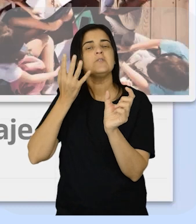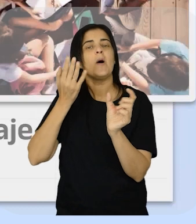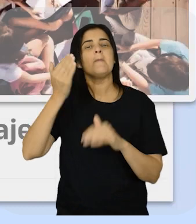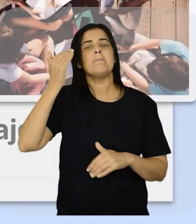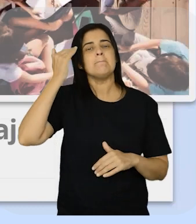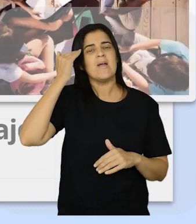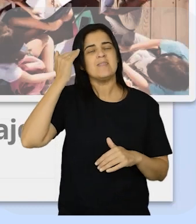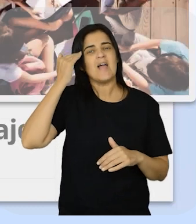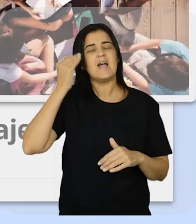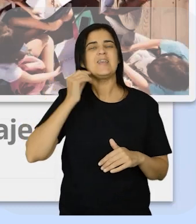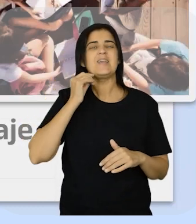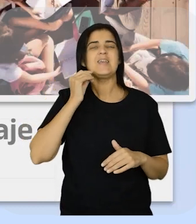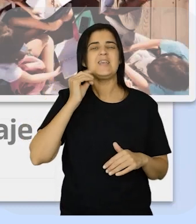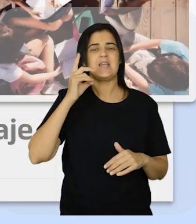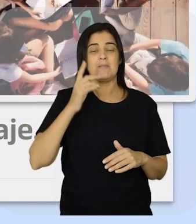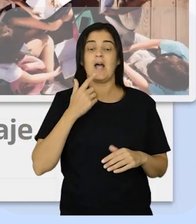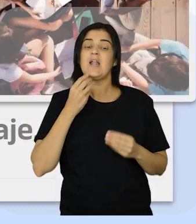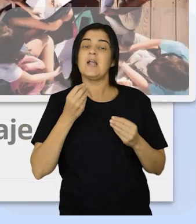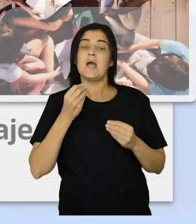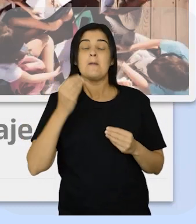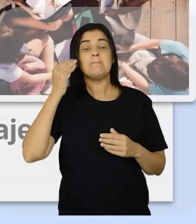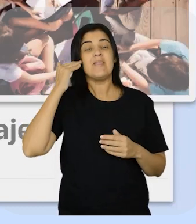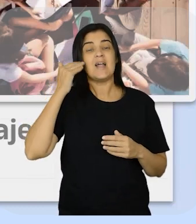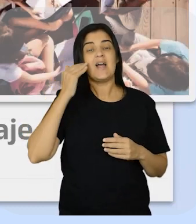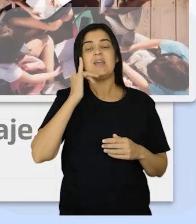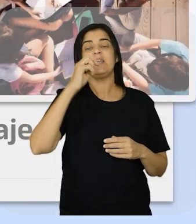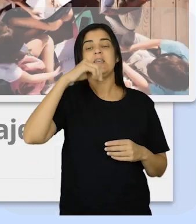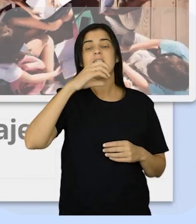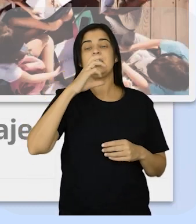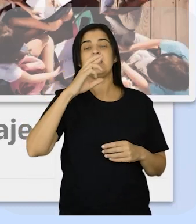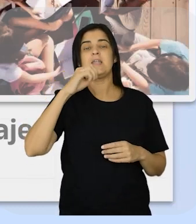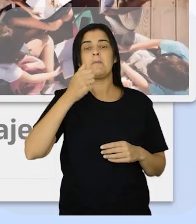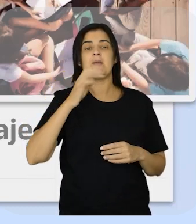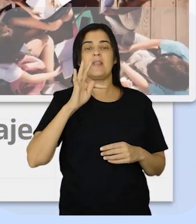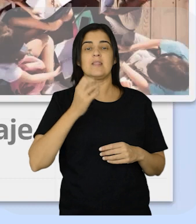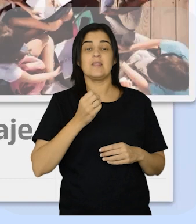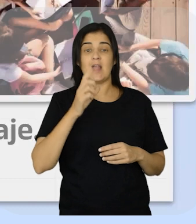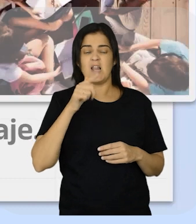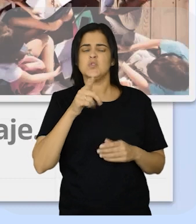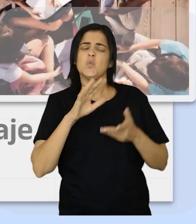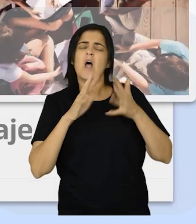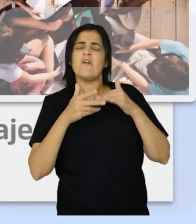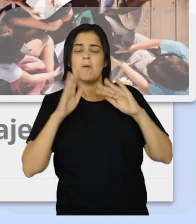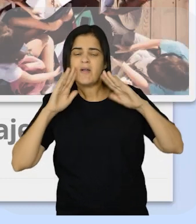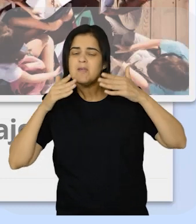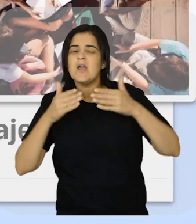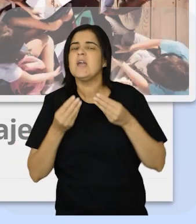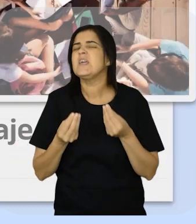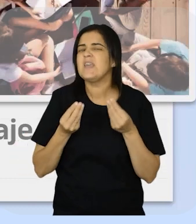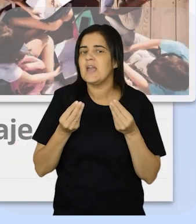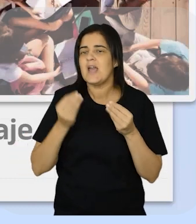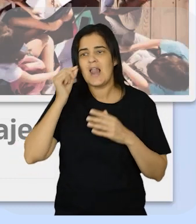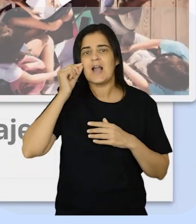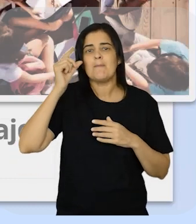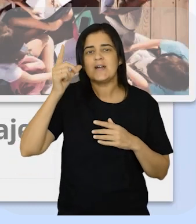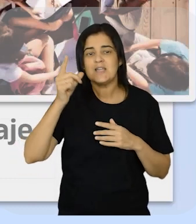mentalidad incremental. La mentalidad incremental es una forma de ver las capacidades por